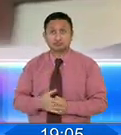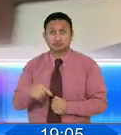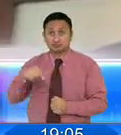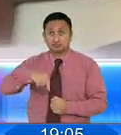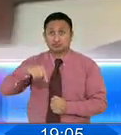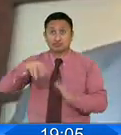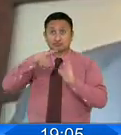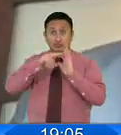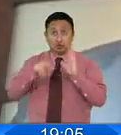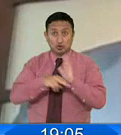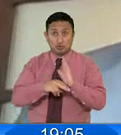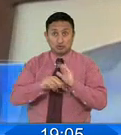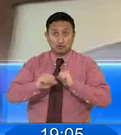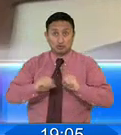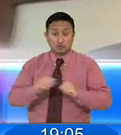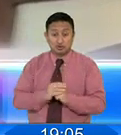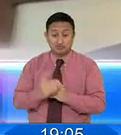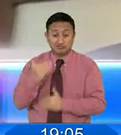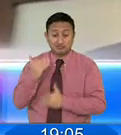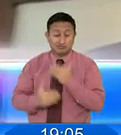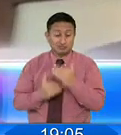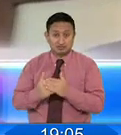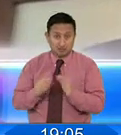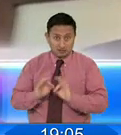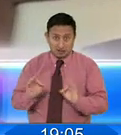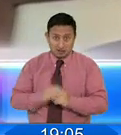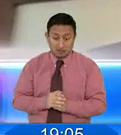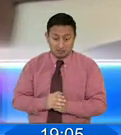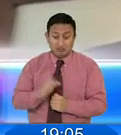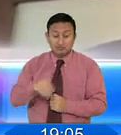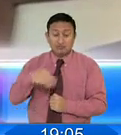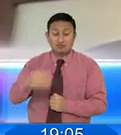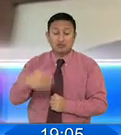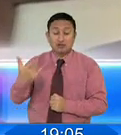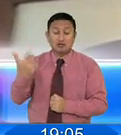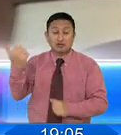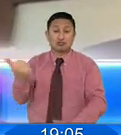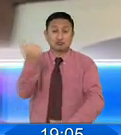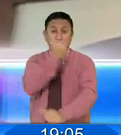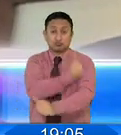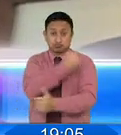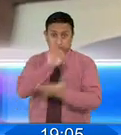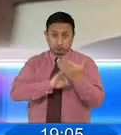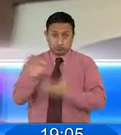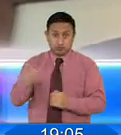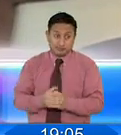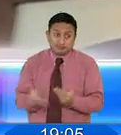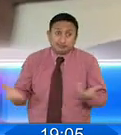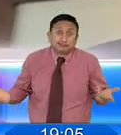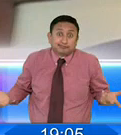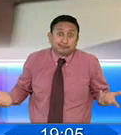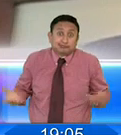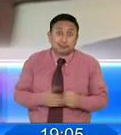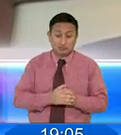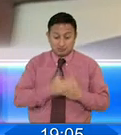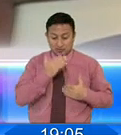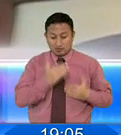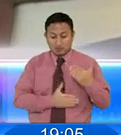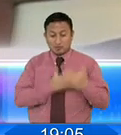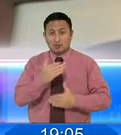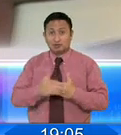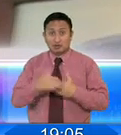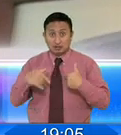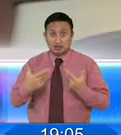los trámites, pasar por los trámites adecuados hasta que reciba una vacuna su aprobación, pues obviamente podemos, en nuestro apuro,